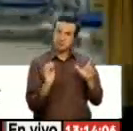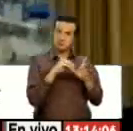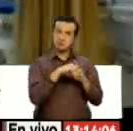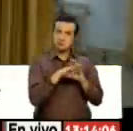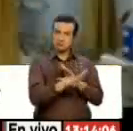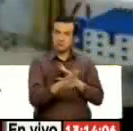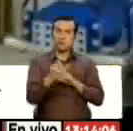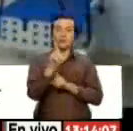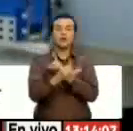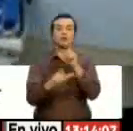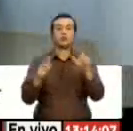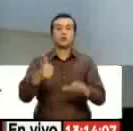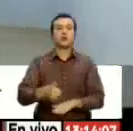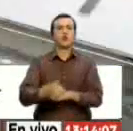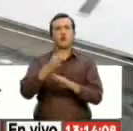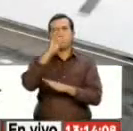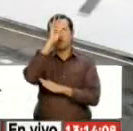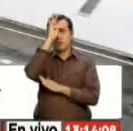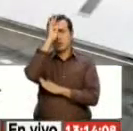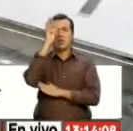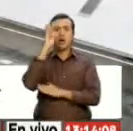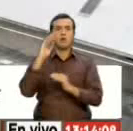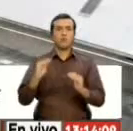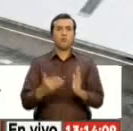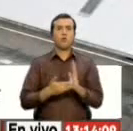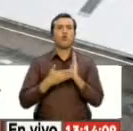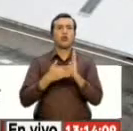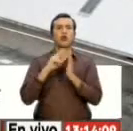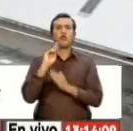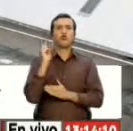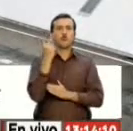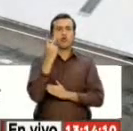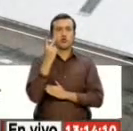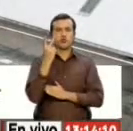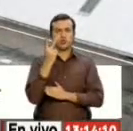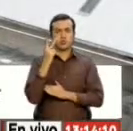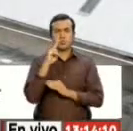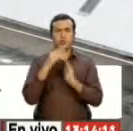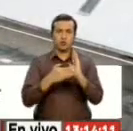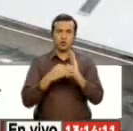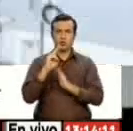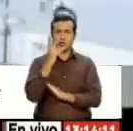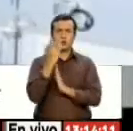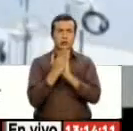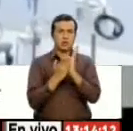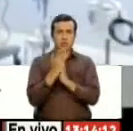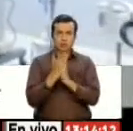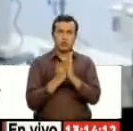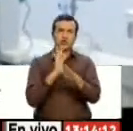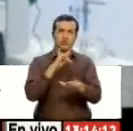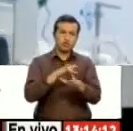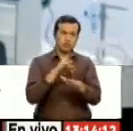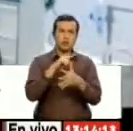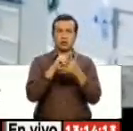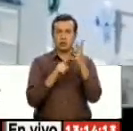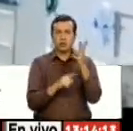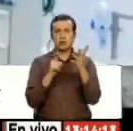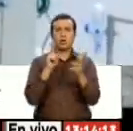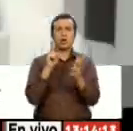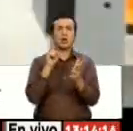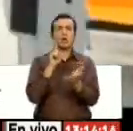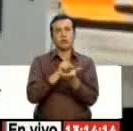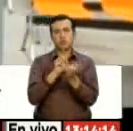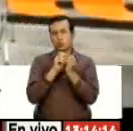han clasificado como un hospital tipo 2. Esto quiere decir que tiene servicios de consulta externa, medicina general